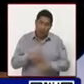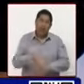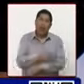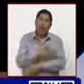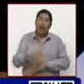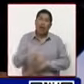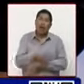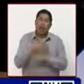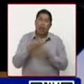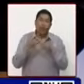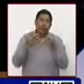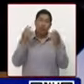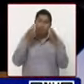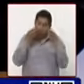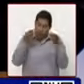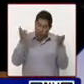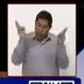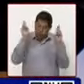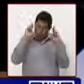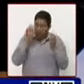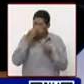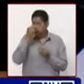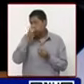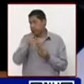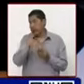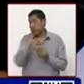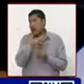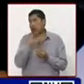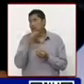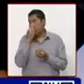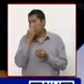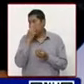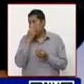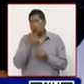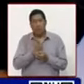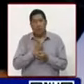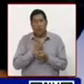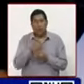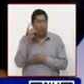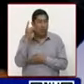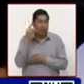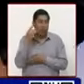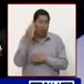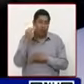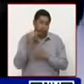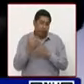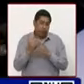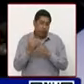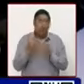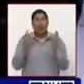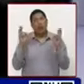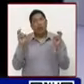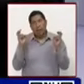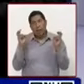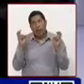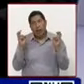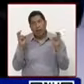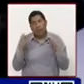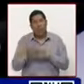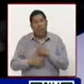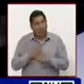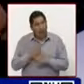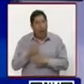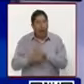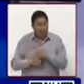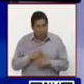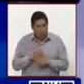calles más Halloween, más Noche de Brujas y quizás menos lo propio. Yo creo que es una cuestión de edades, de etapas.